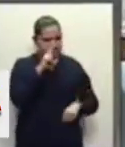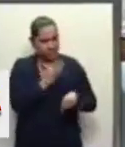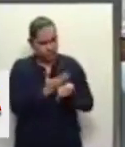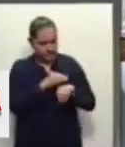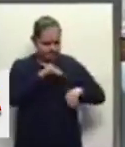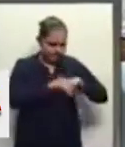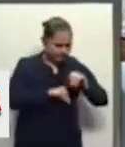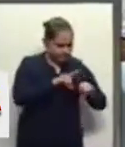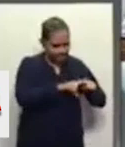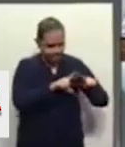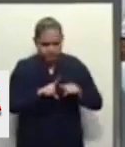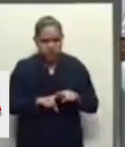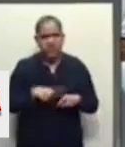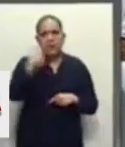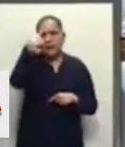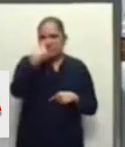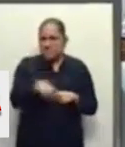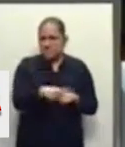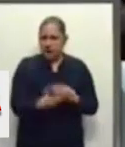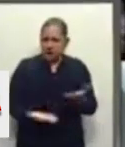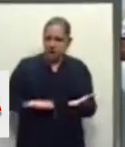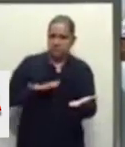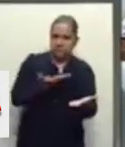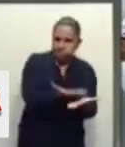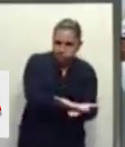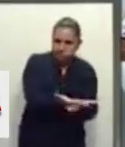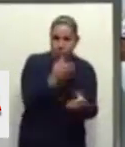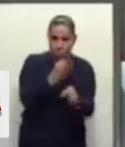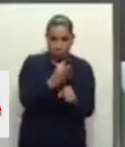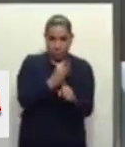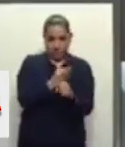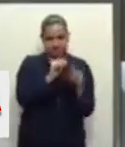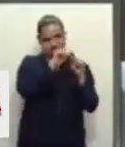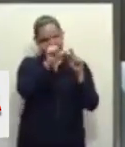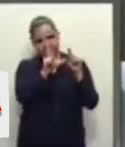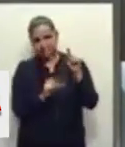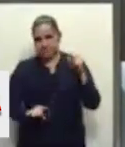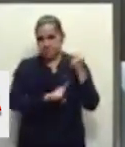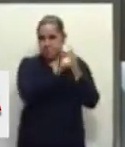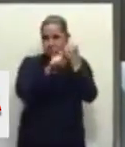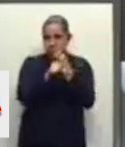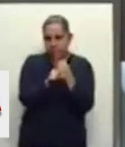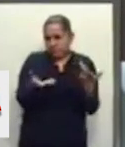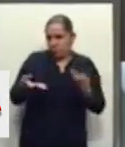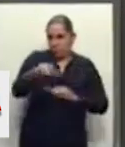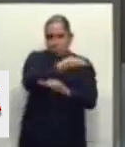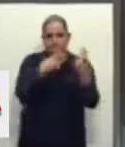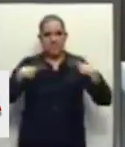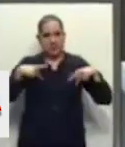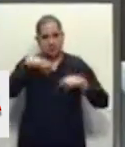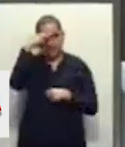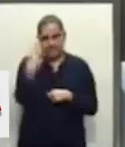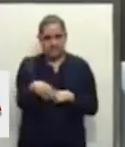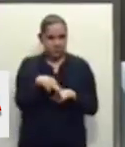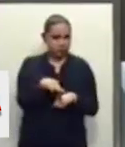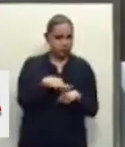iniciativa sobre el problema nacional que tenemos a cuestas todos los mexicanos, que es llamado